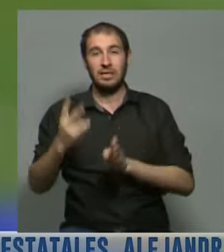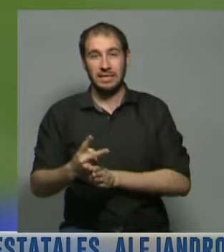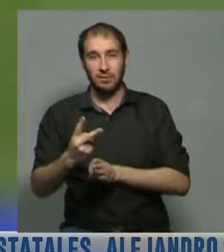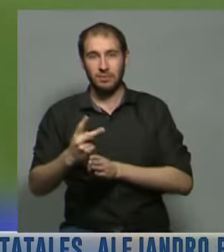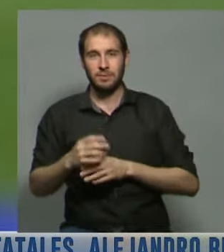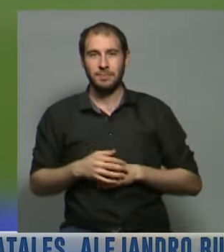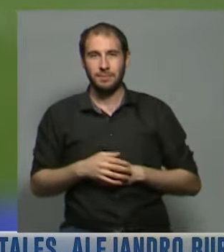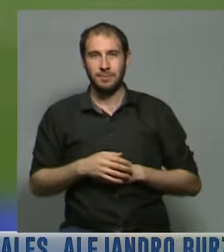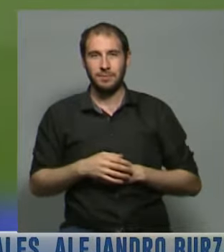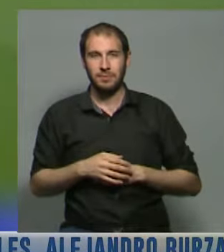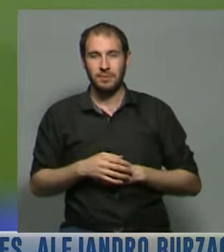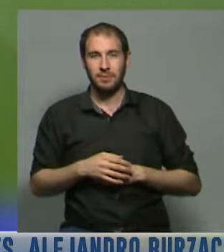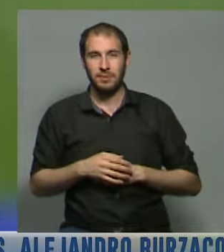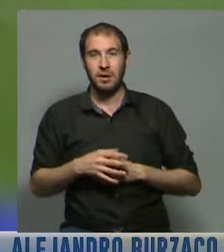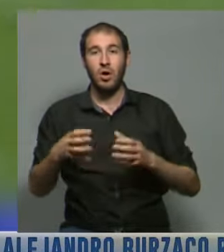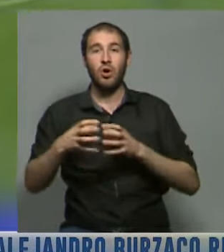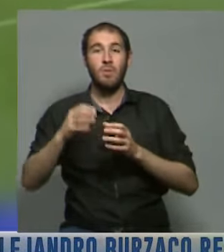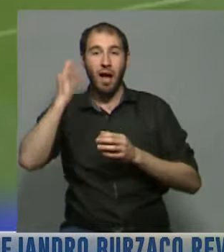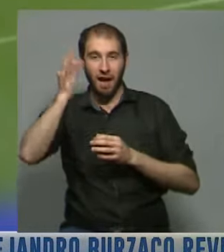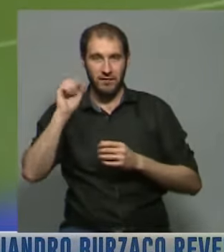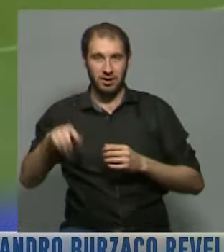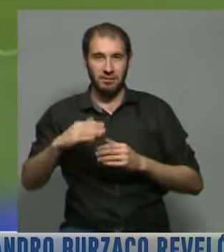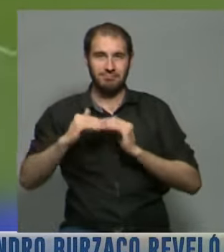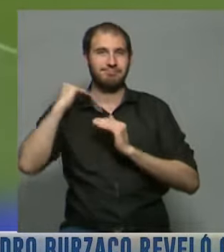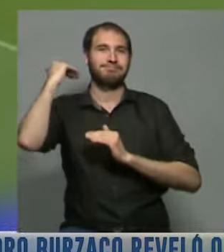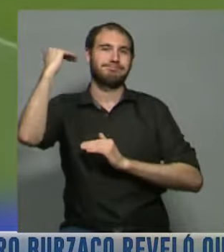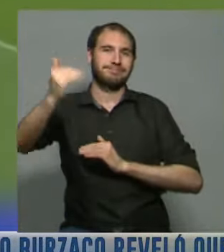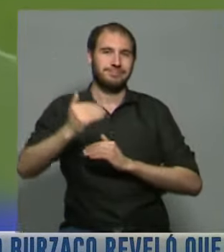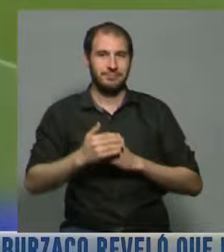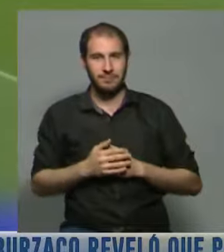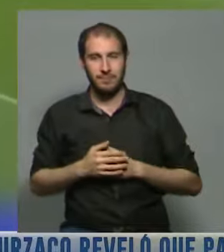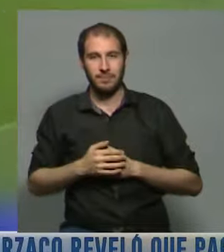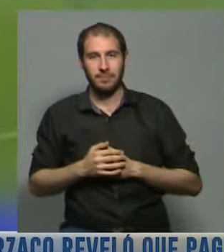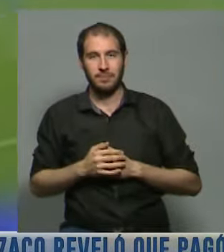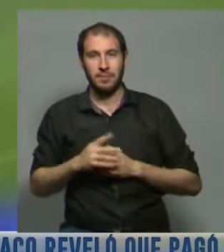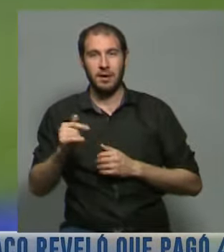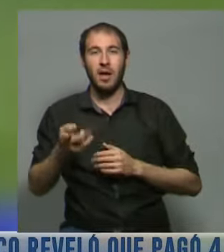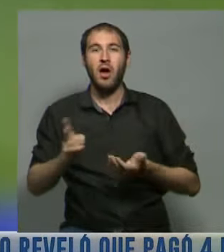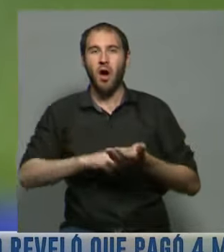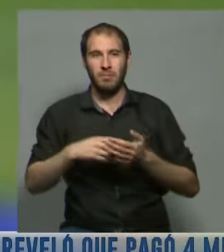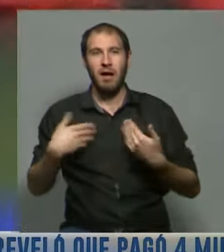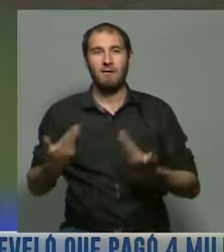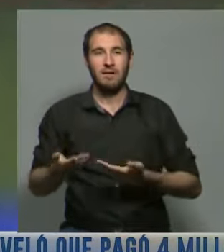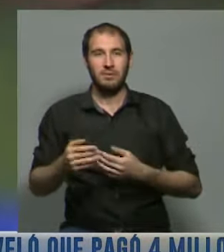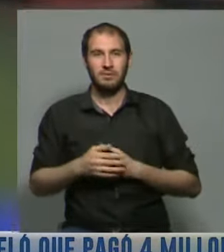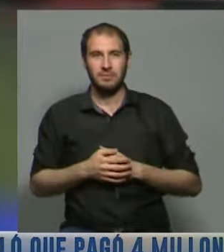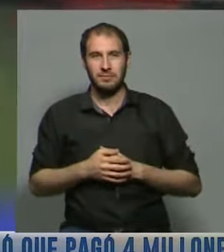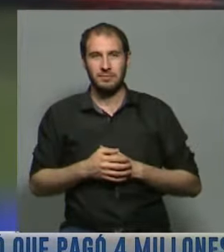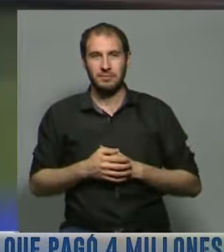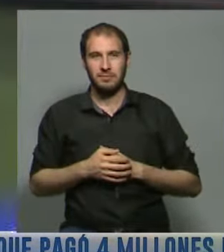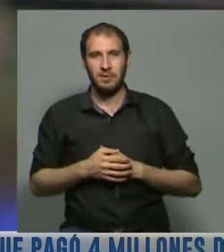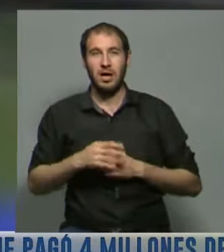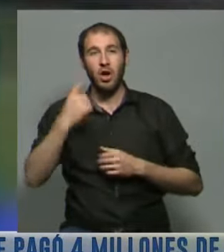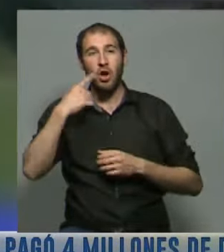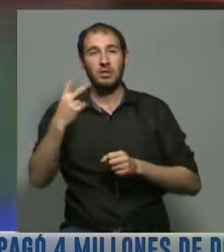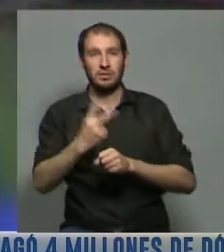tiempo el conjunto africano pasó por arriba al seleccionado argentino. En esta, otra complicidad por parte del defensor. Segundo